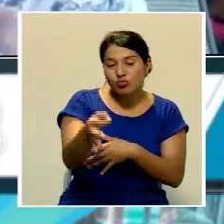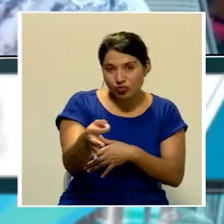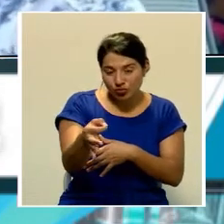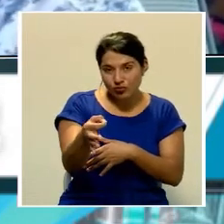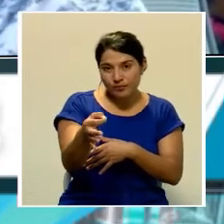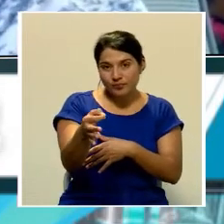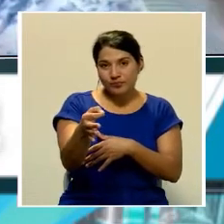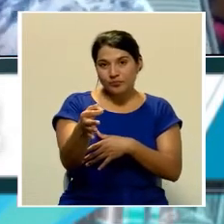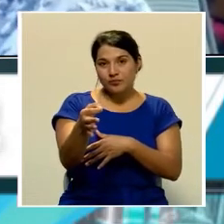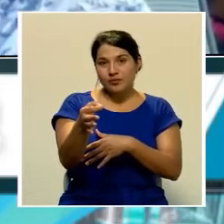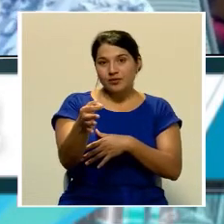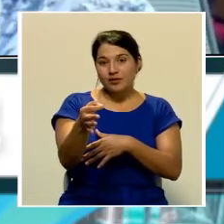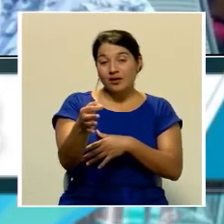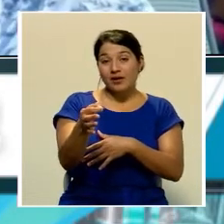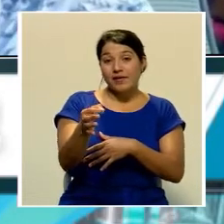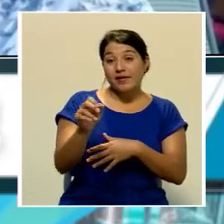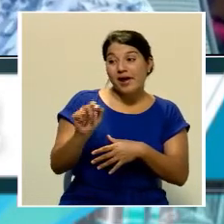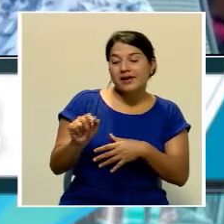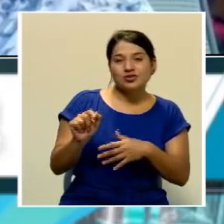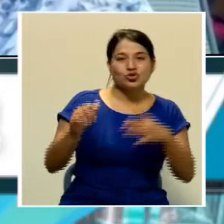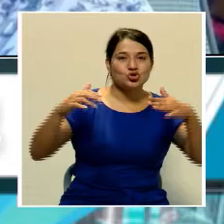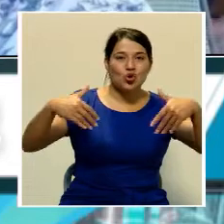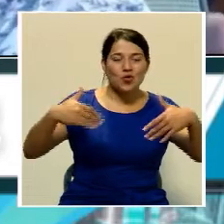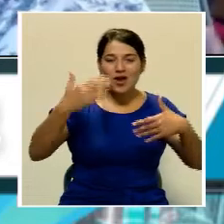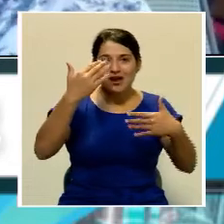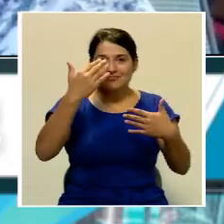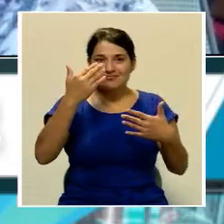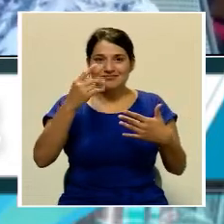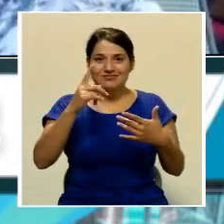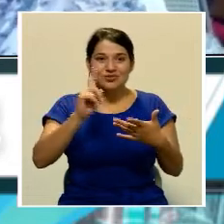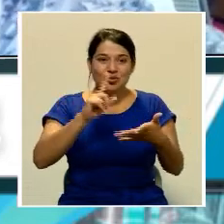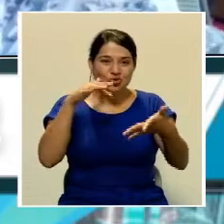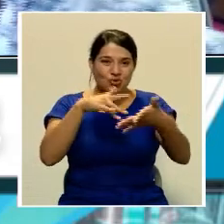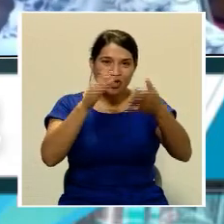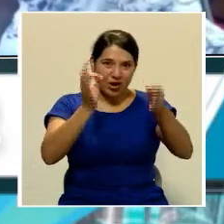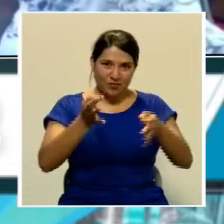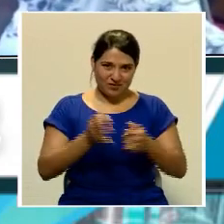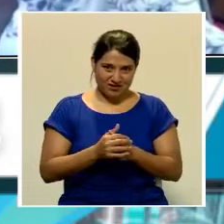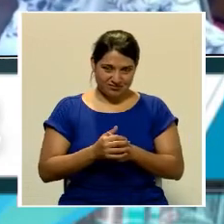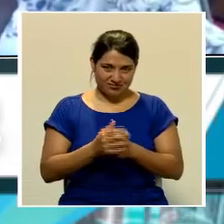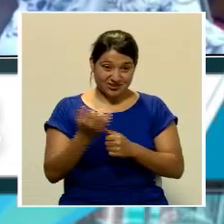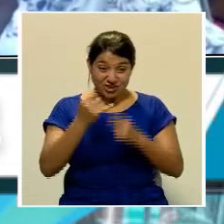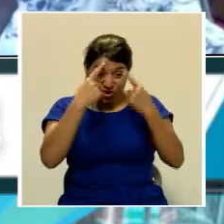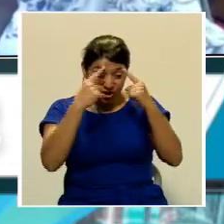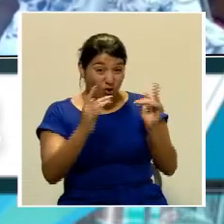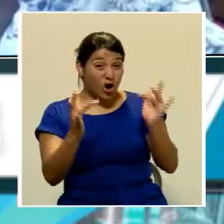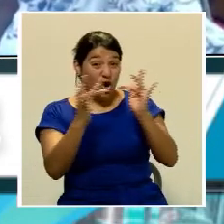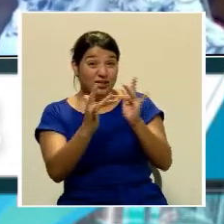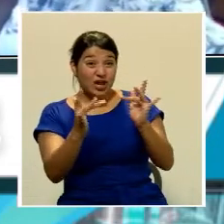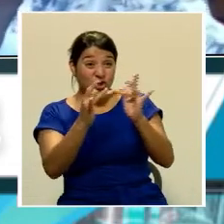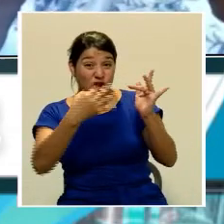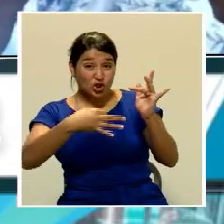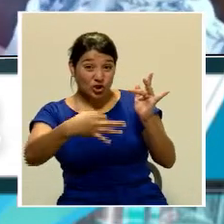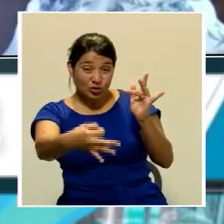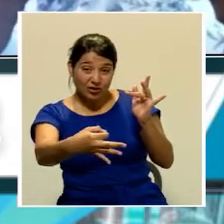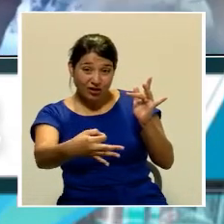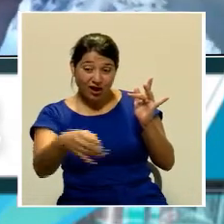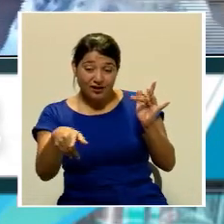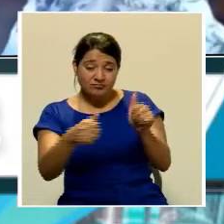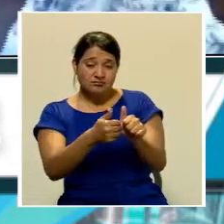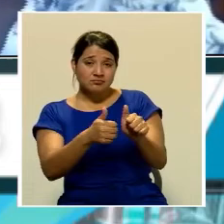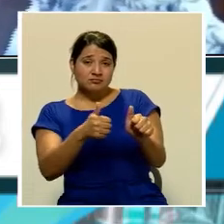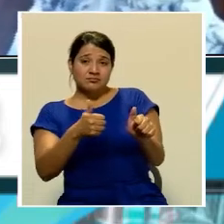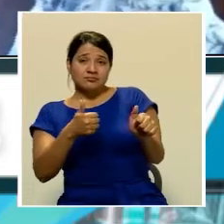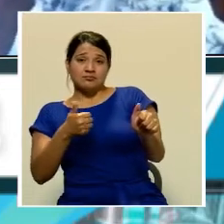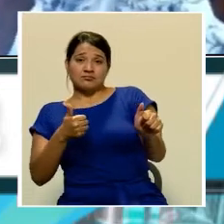arrastren esa baja formación inicial que hace que después vayan a tener problemas generalmente